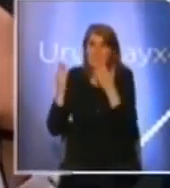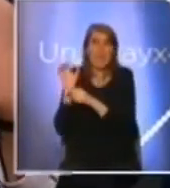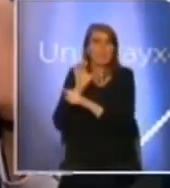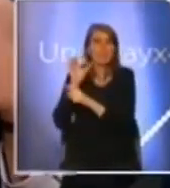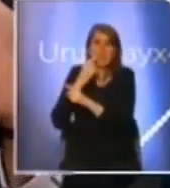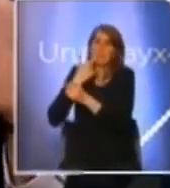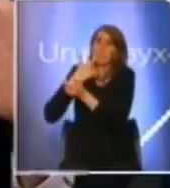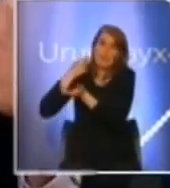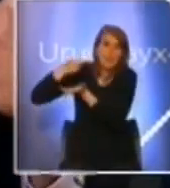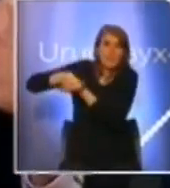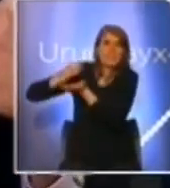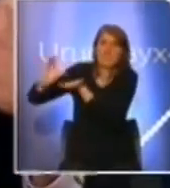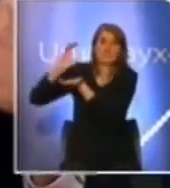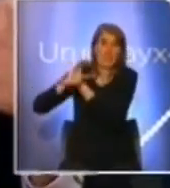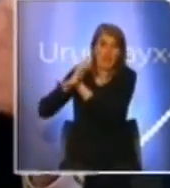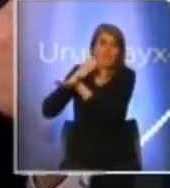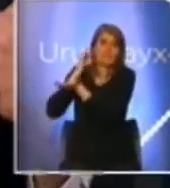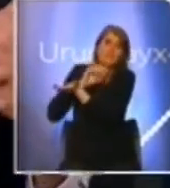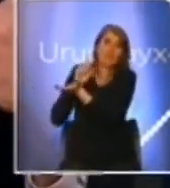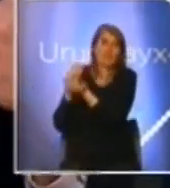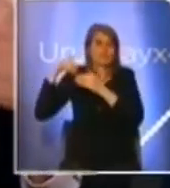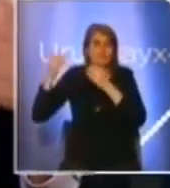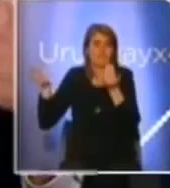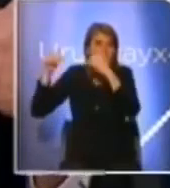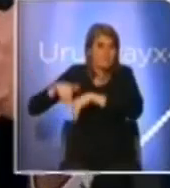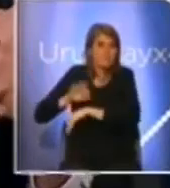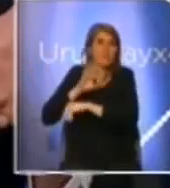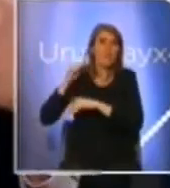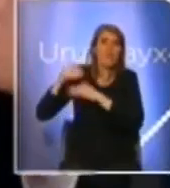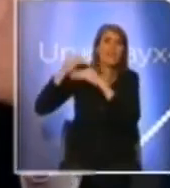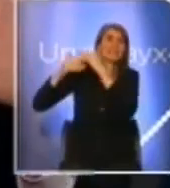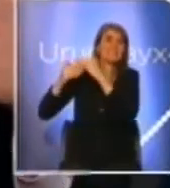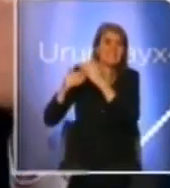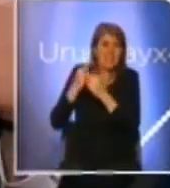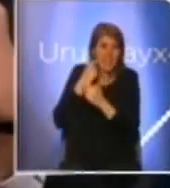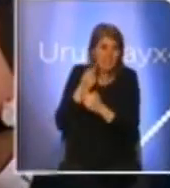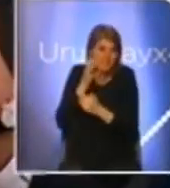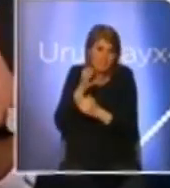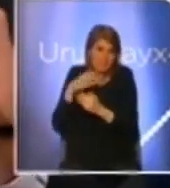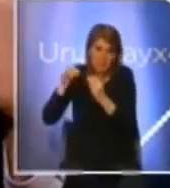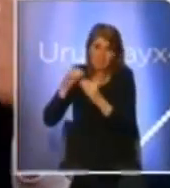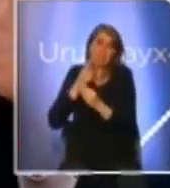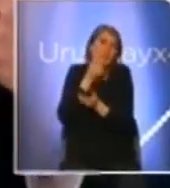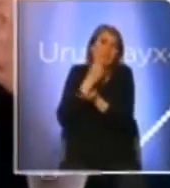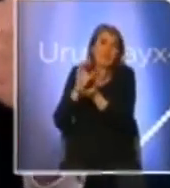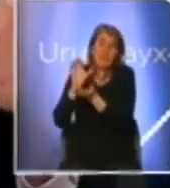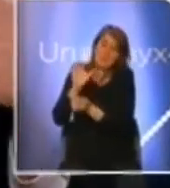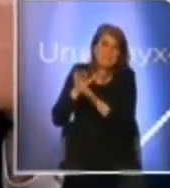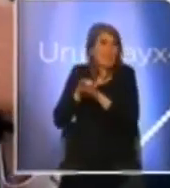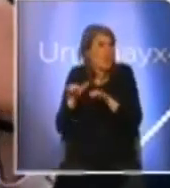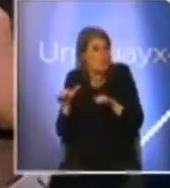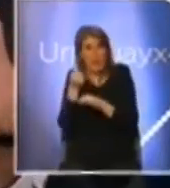una inversión en un momento dado para hacerla crecer, para correr más riesgos, por supuesto, pero para insertarse de otra